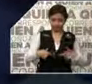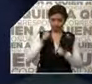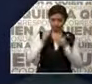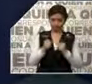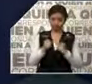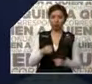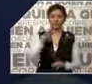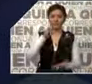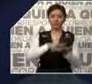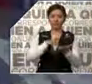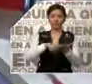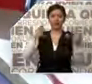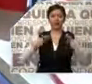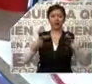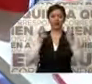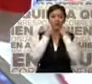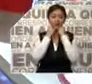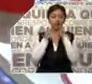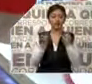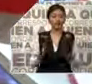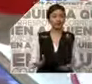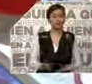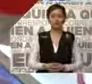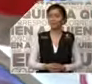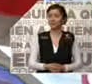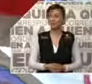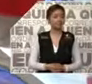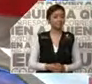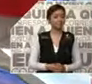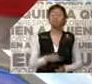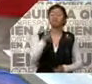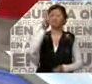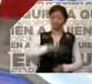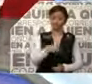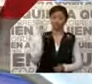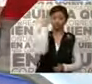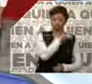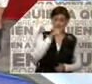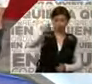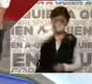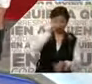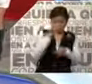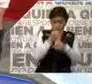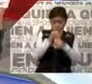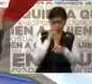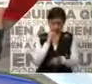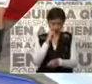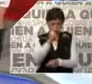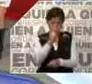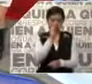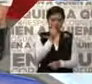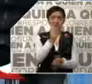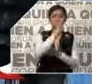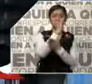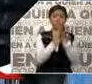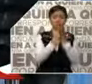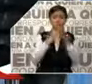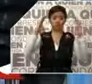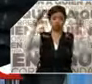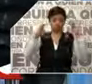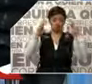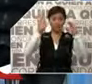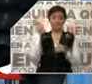Me Vale Grillo. ¿Qué tal, Pues sí, desafortunadamente, como pudimos ver en las imágenes, pues por lo que alcanzábamos a ver, el colchón estaba